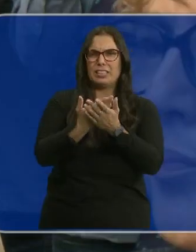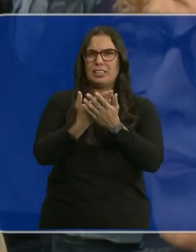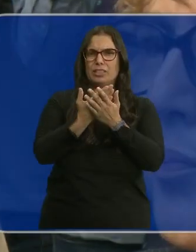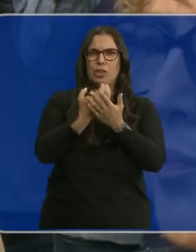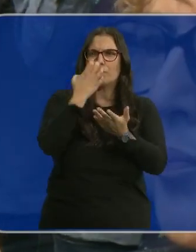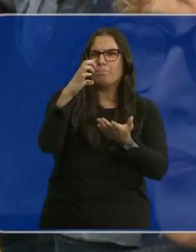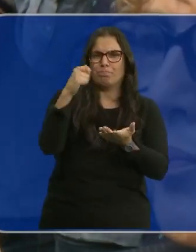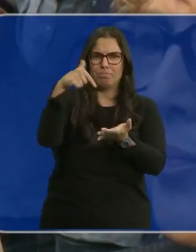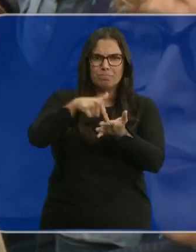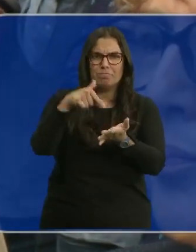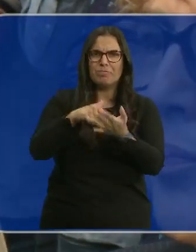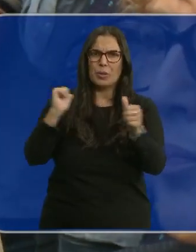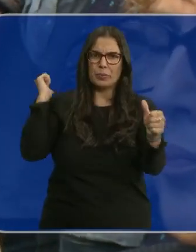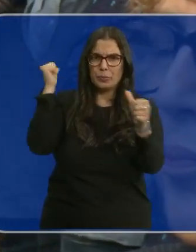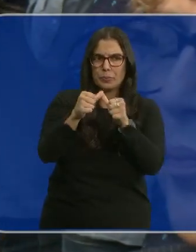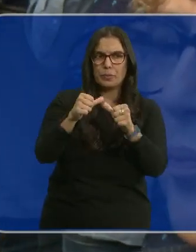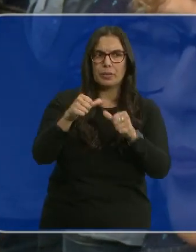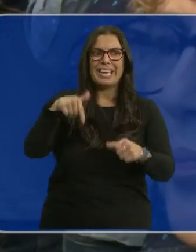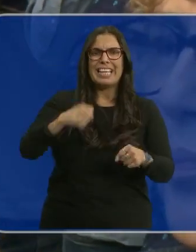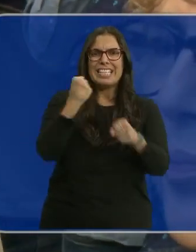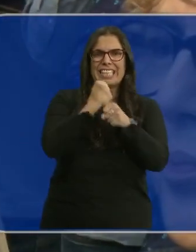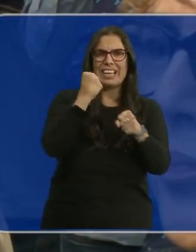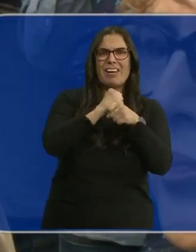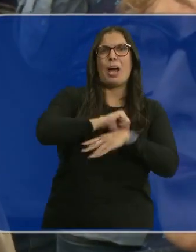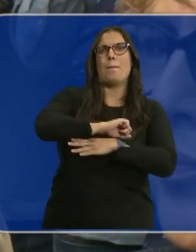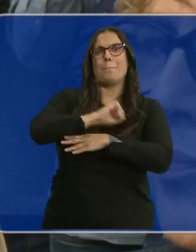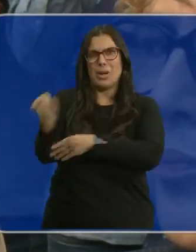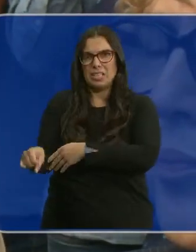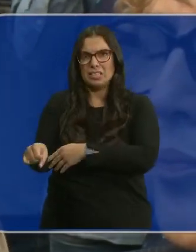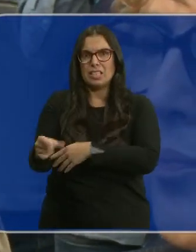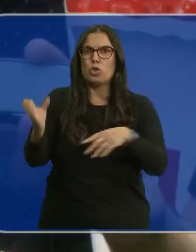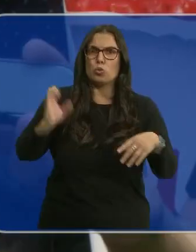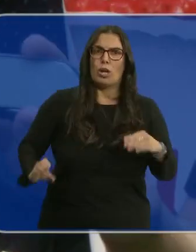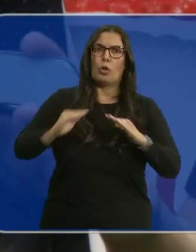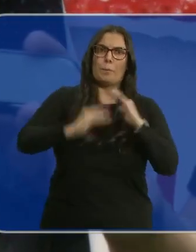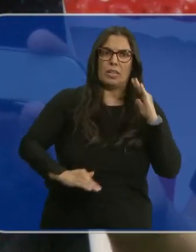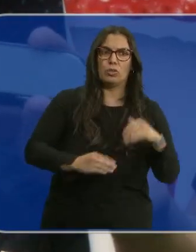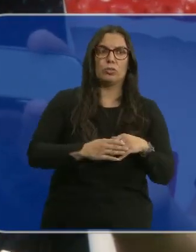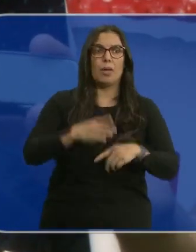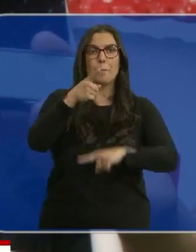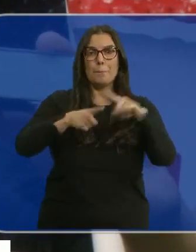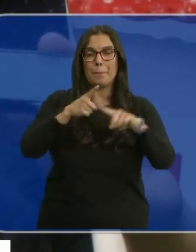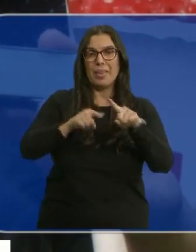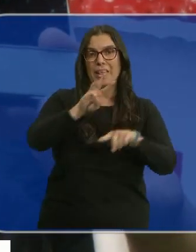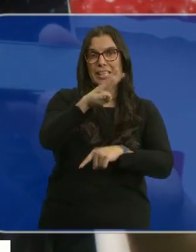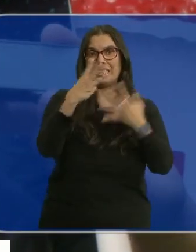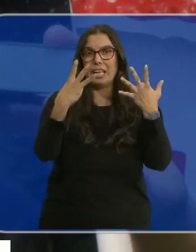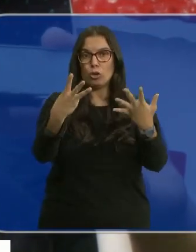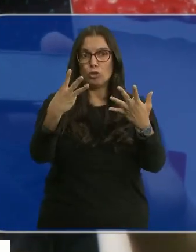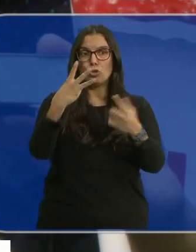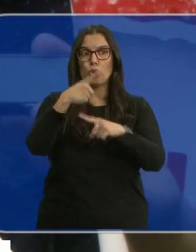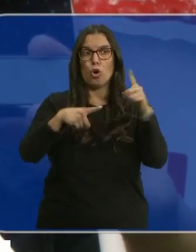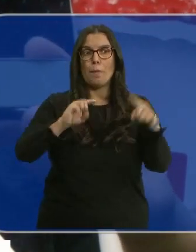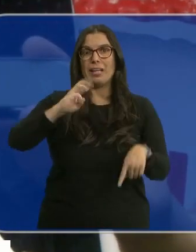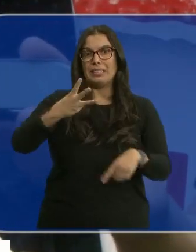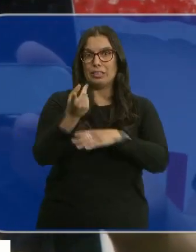alto y claro, se trabaja más que en el resto del país y se cobra menos. La media es de 38,3 horas